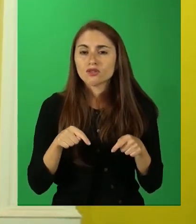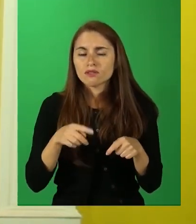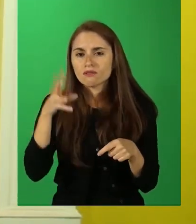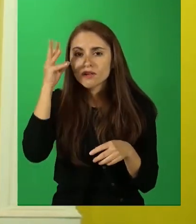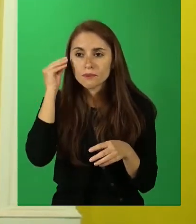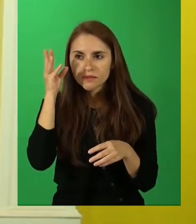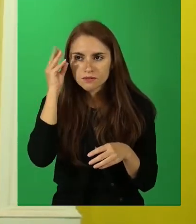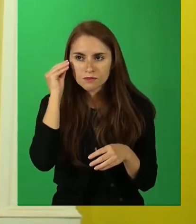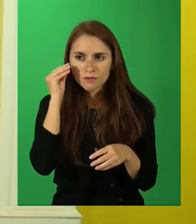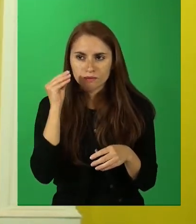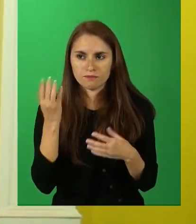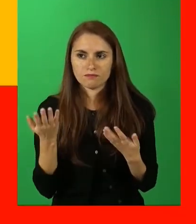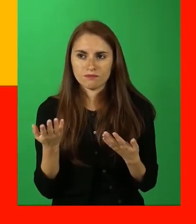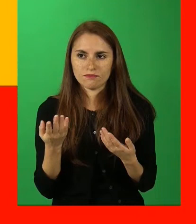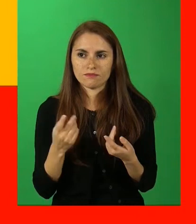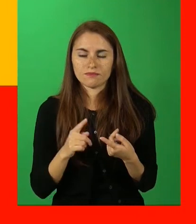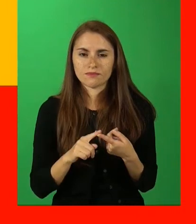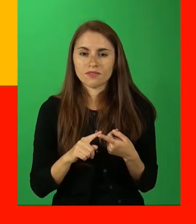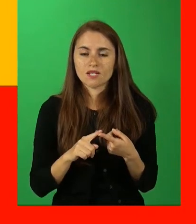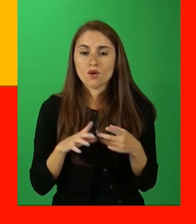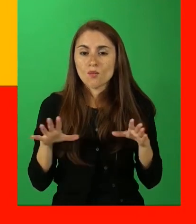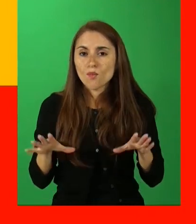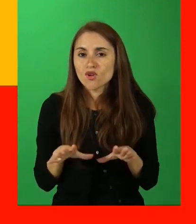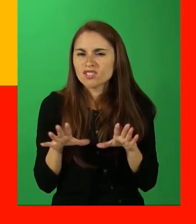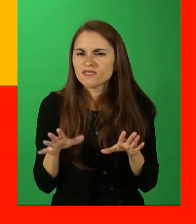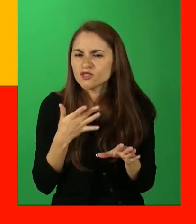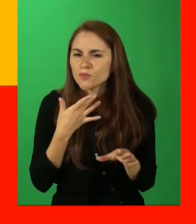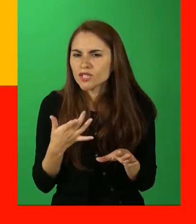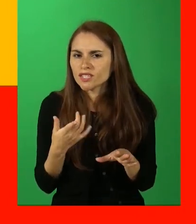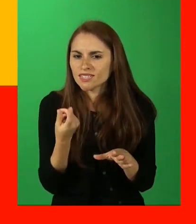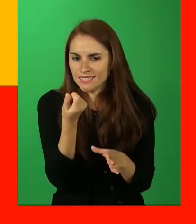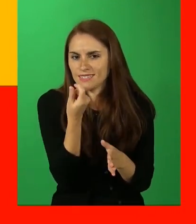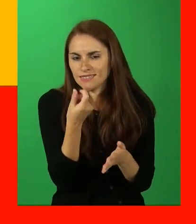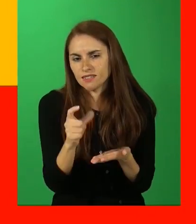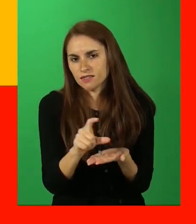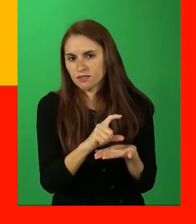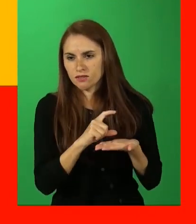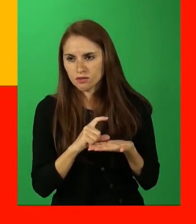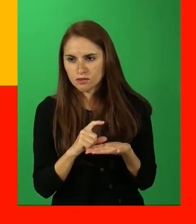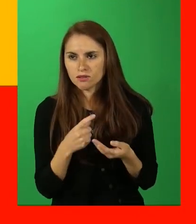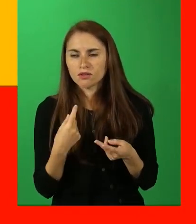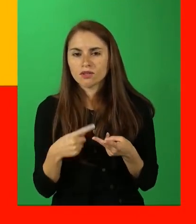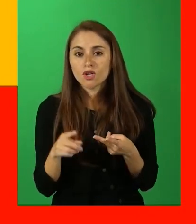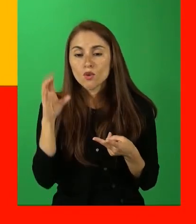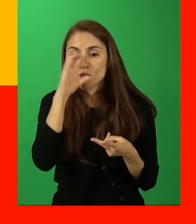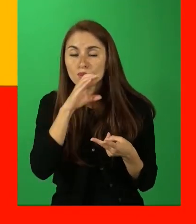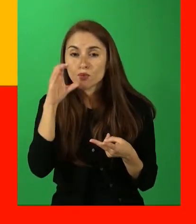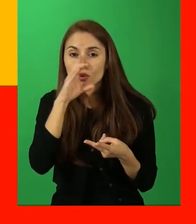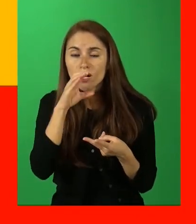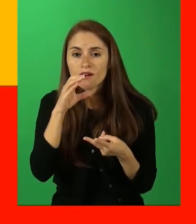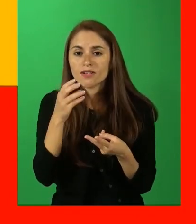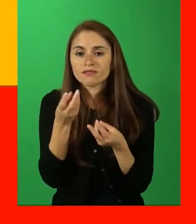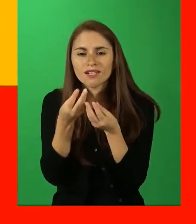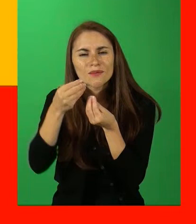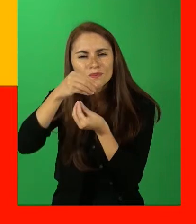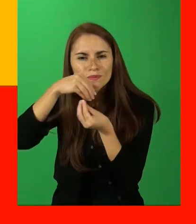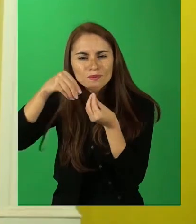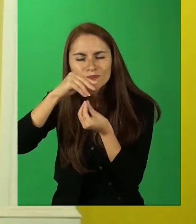Aprendimos que tenían motivaciones económicas, que buscaban unos productos que se llamaban